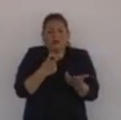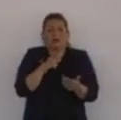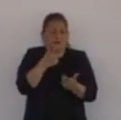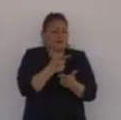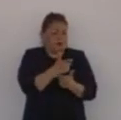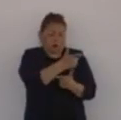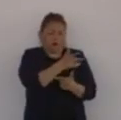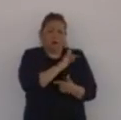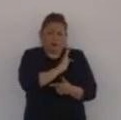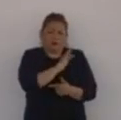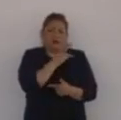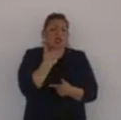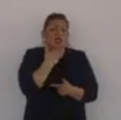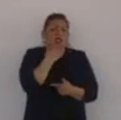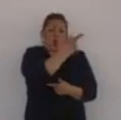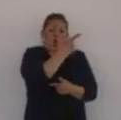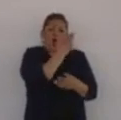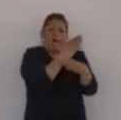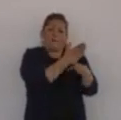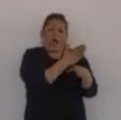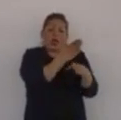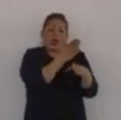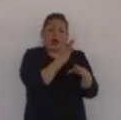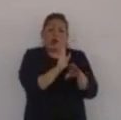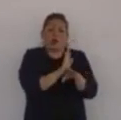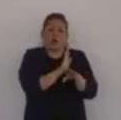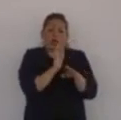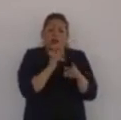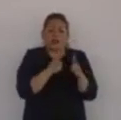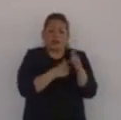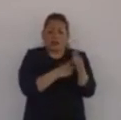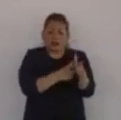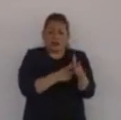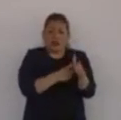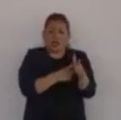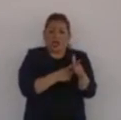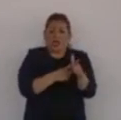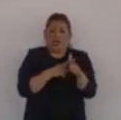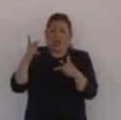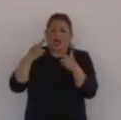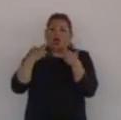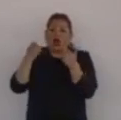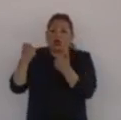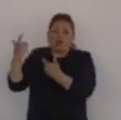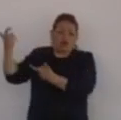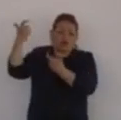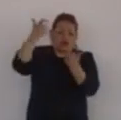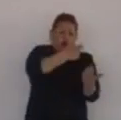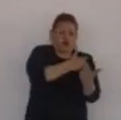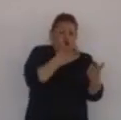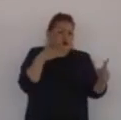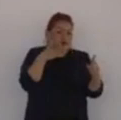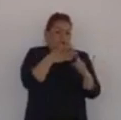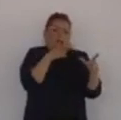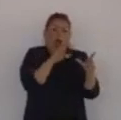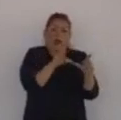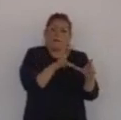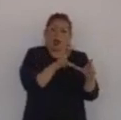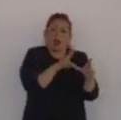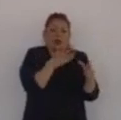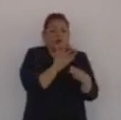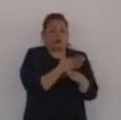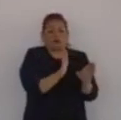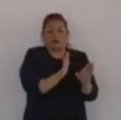bajo otros modelos de otros bancos, porque quiere que llegue de la tesorería directo a ustedes, porque este ya